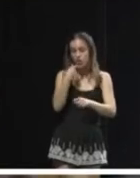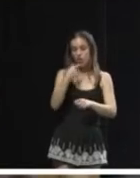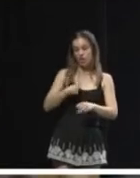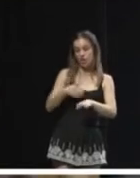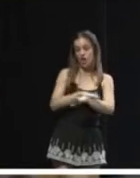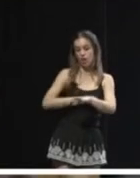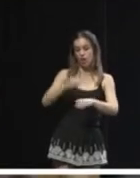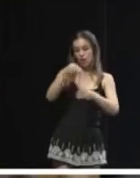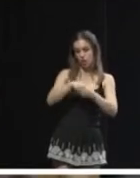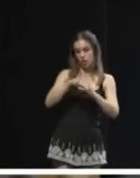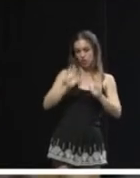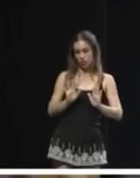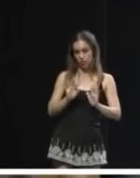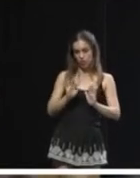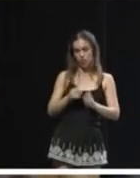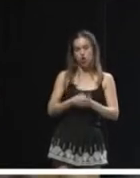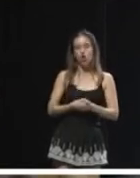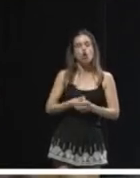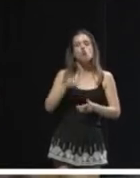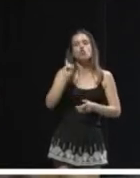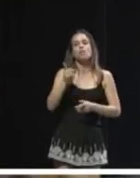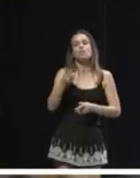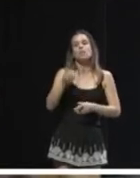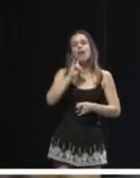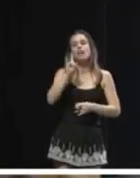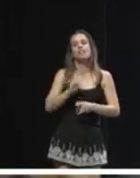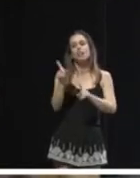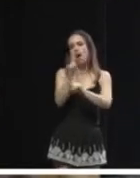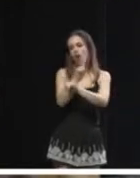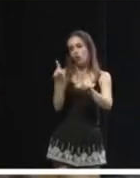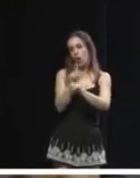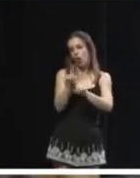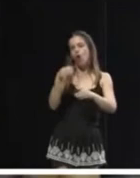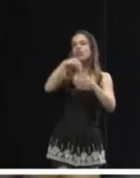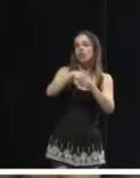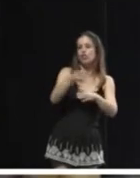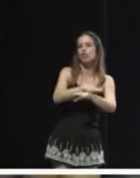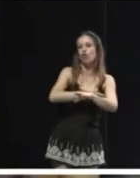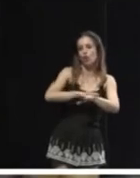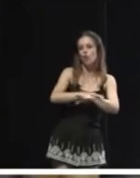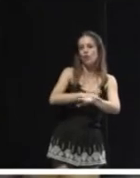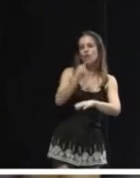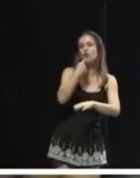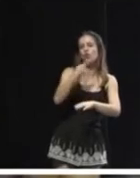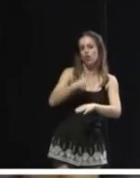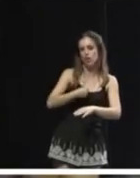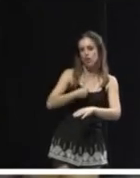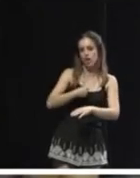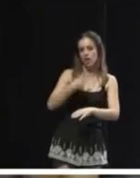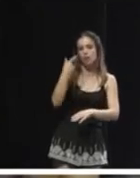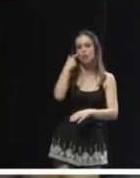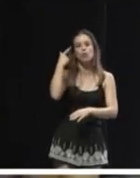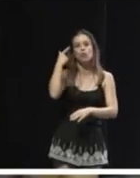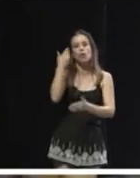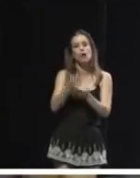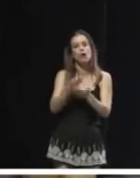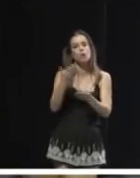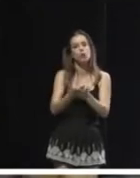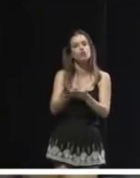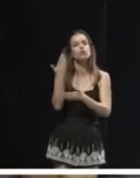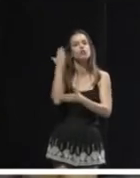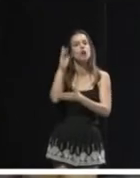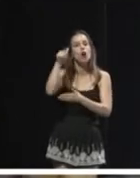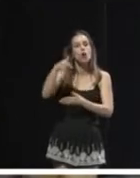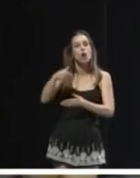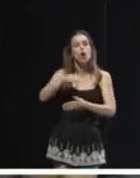gobierno, no solo las eléctricas, nos lo decían dentro del gobierno. Y hemos demostrado no solamente que